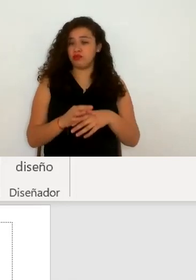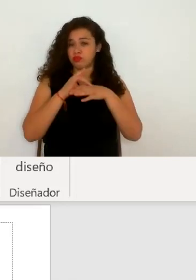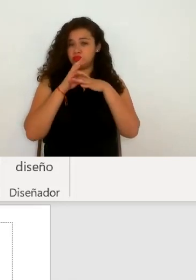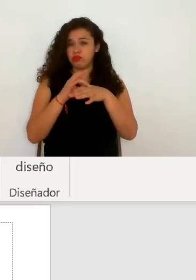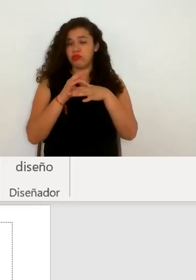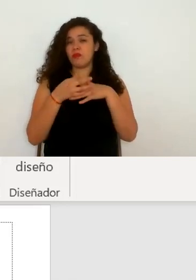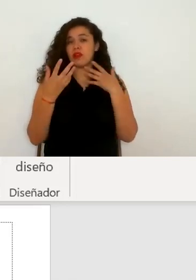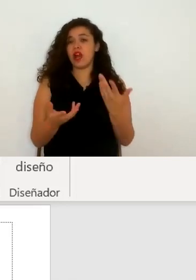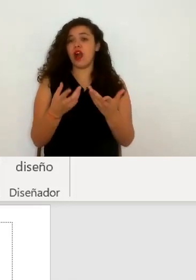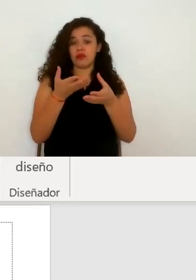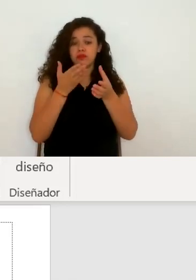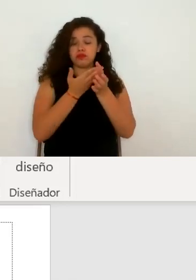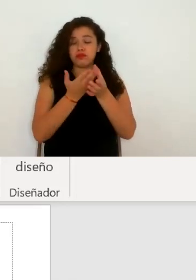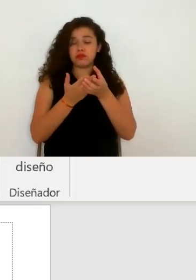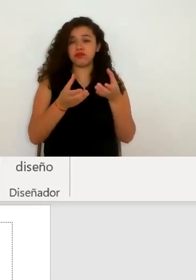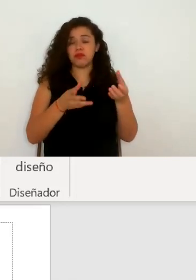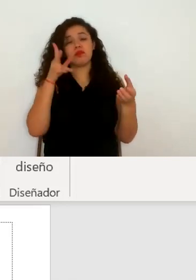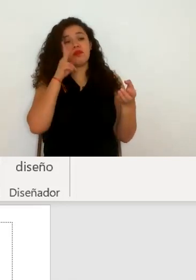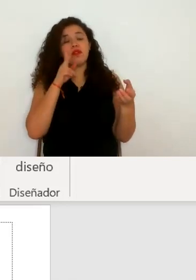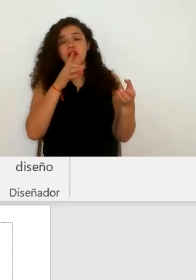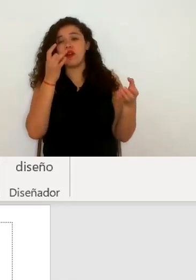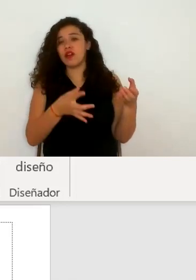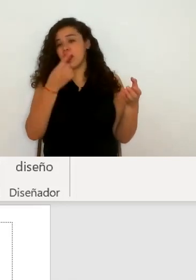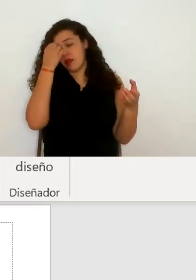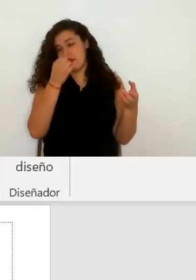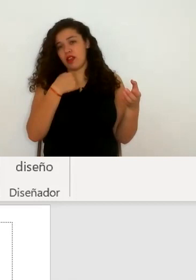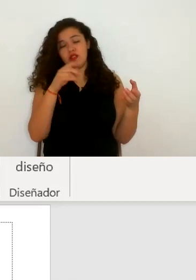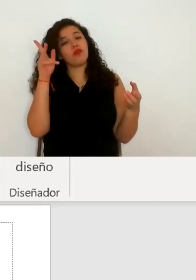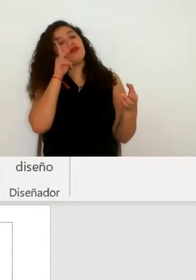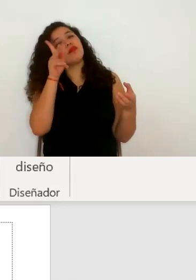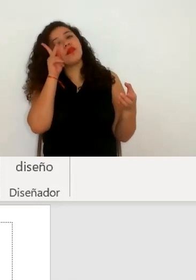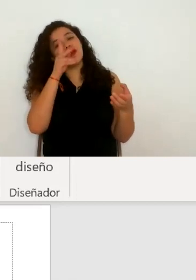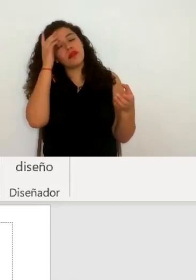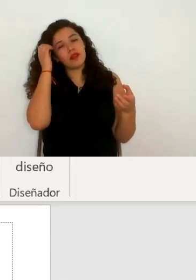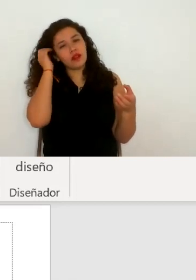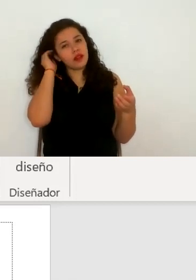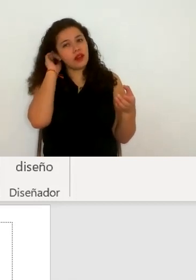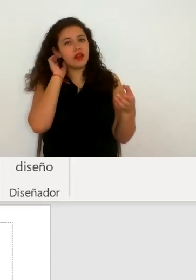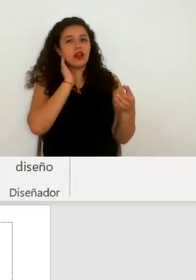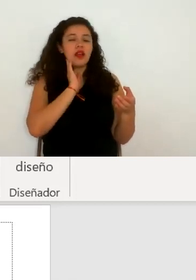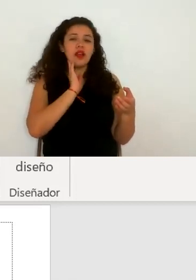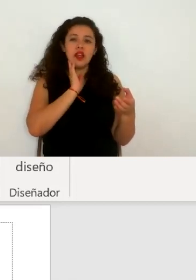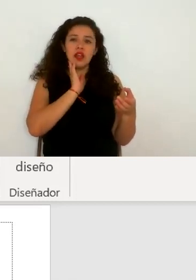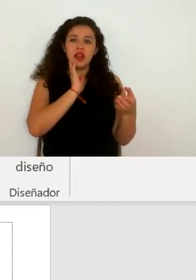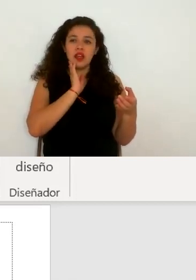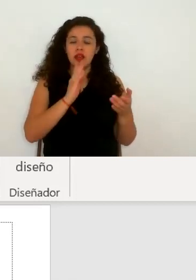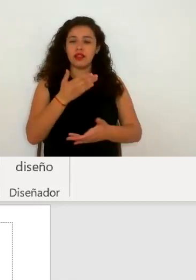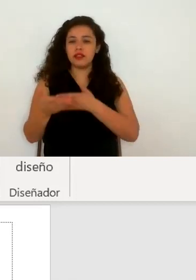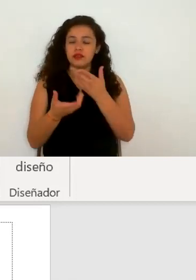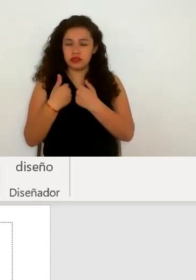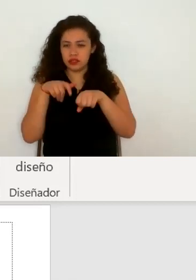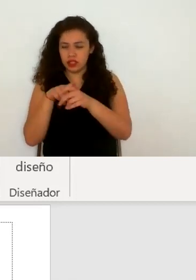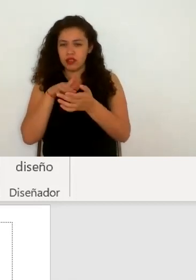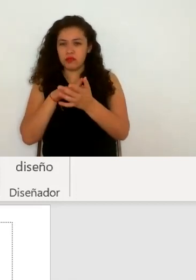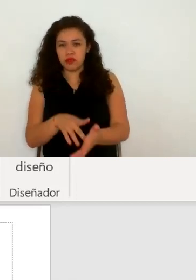única evidencia para comprobar de qué áreas estamos recibiendo prestadores de servicio social,